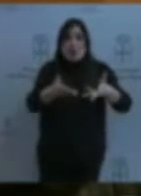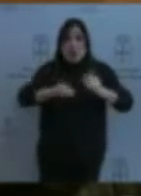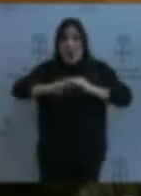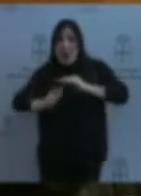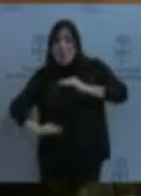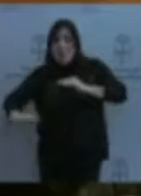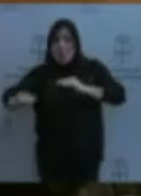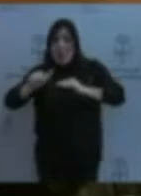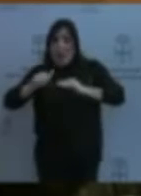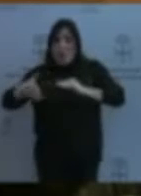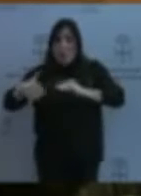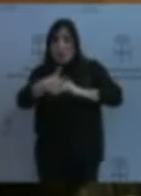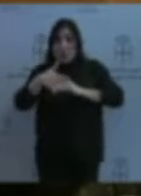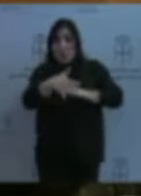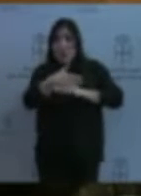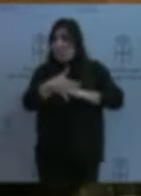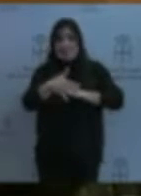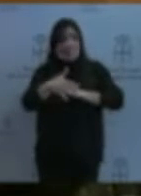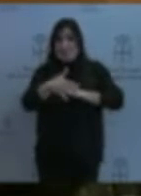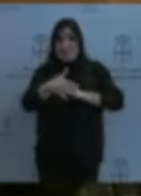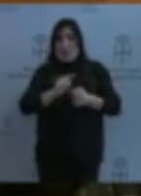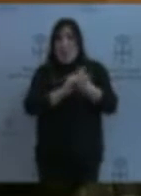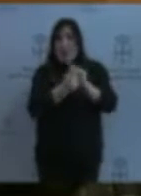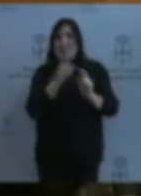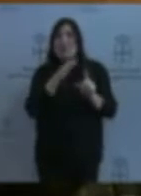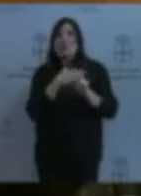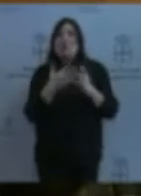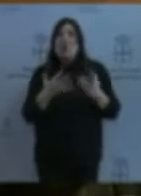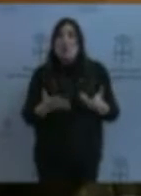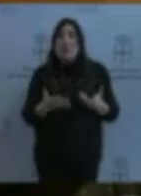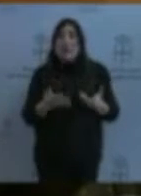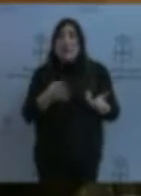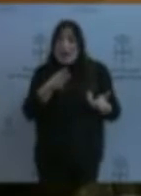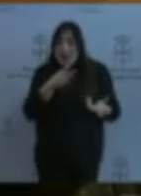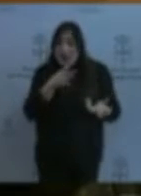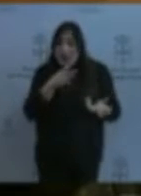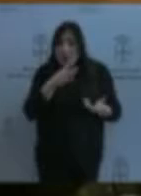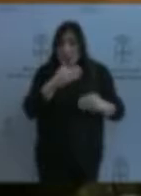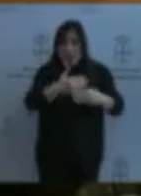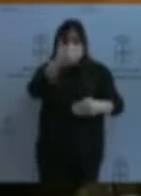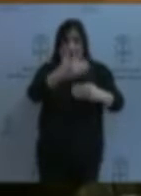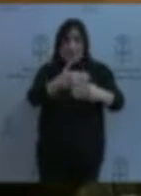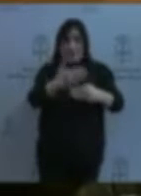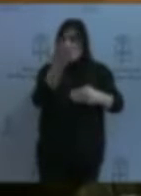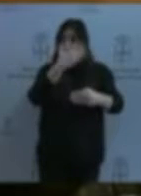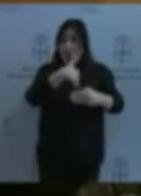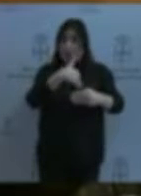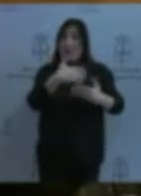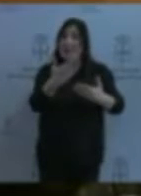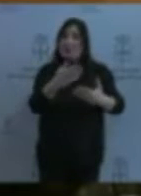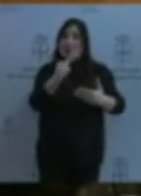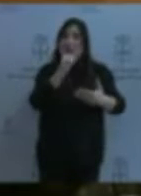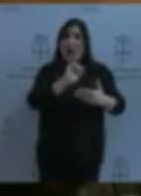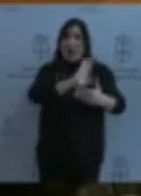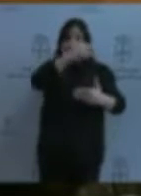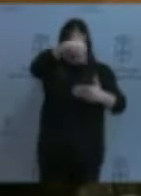está sucediendo ahora mismo es que el no tener ningún tipo de barrera lo que provoca es que entre agua dentro de la poza de Navia y